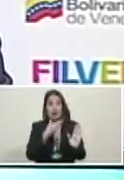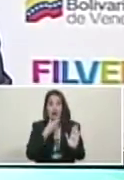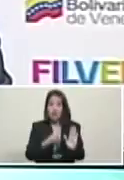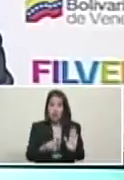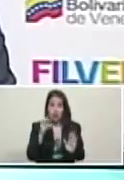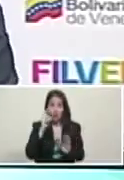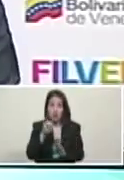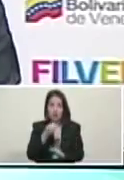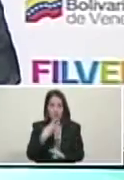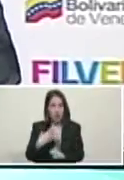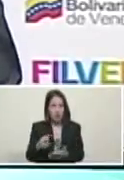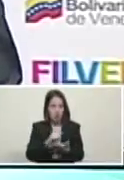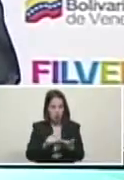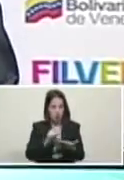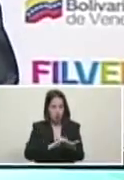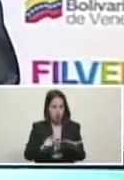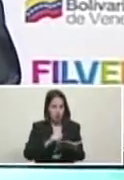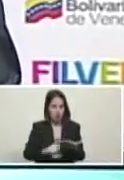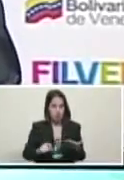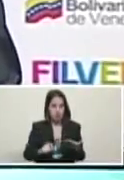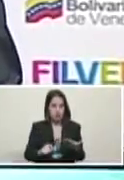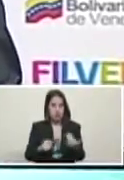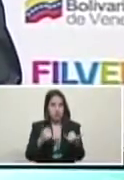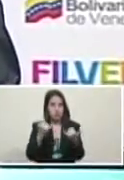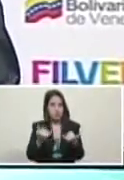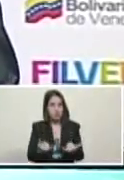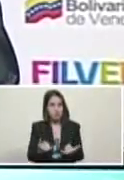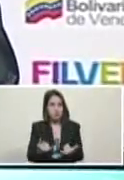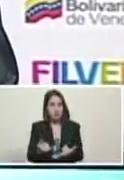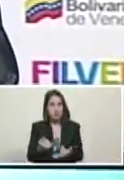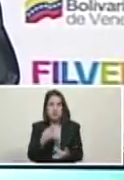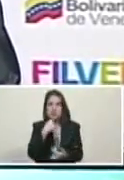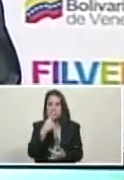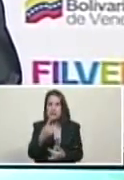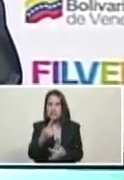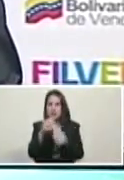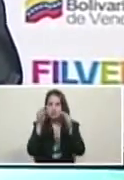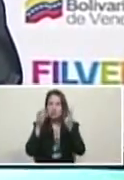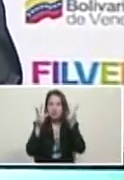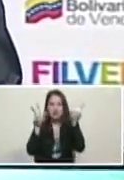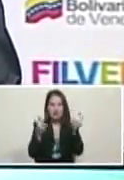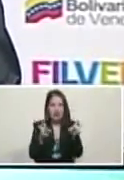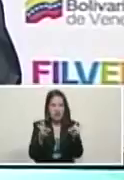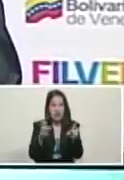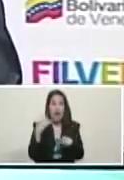escribió. Ya el cliché existía, pese a las dificultades.